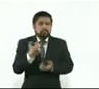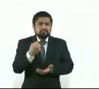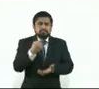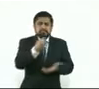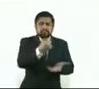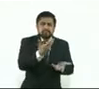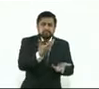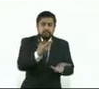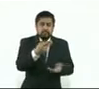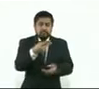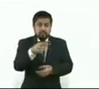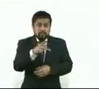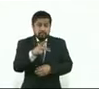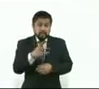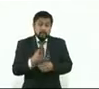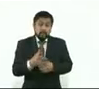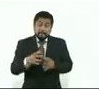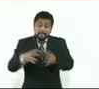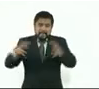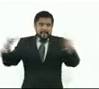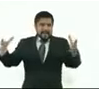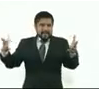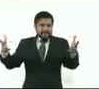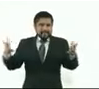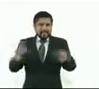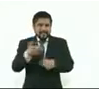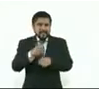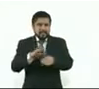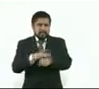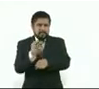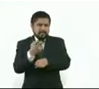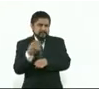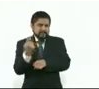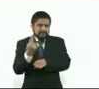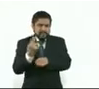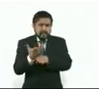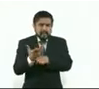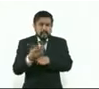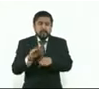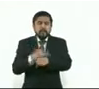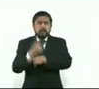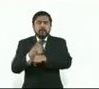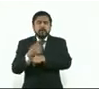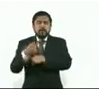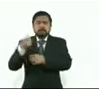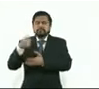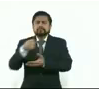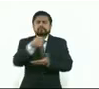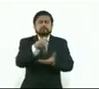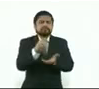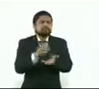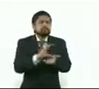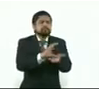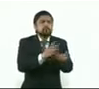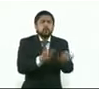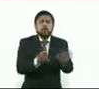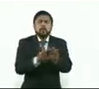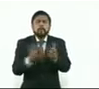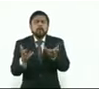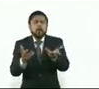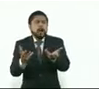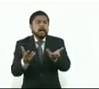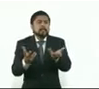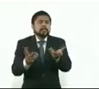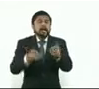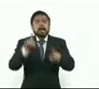superficie muy importante, porque la fórmula de los recursos está distribuida principalmente por población y